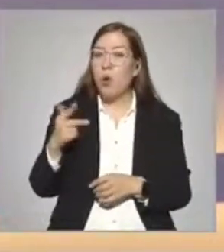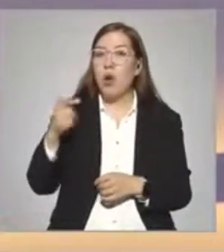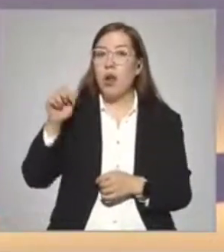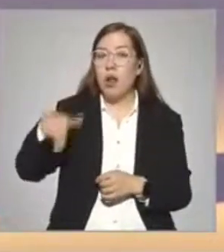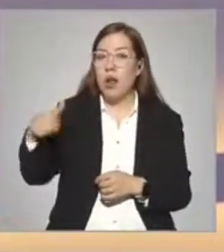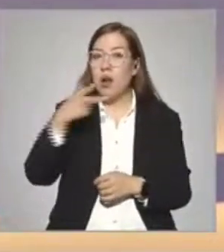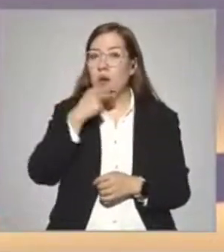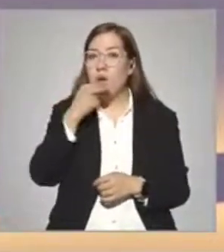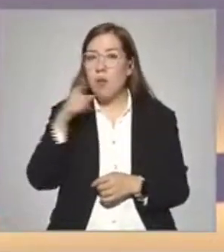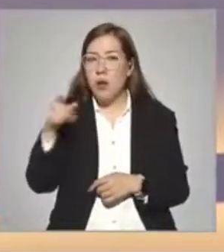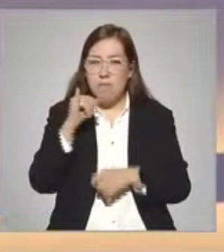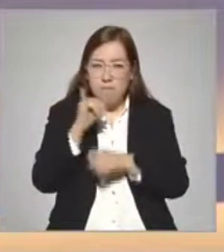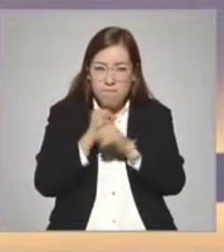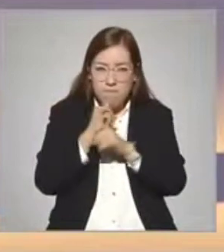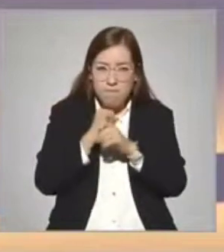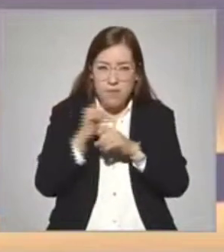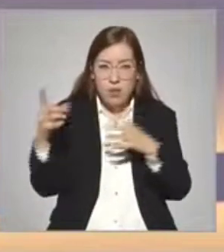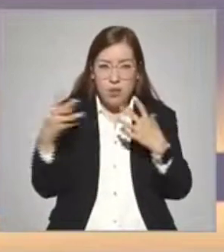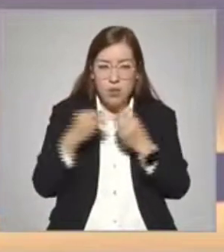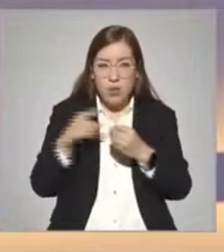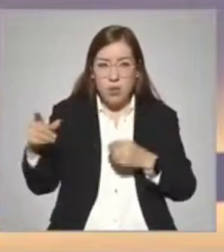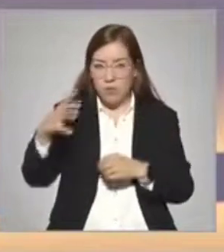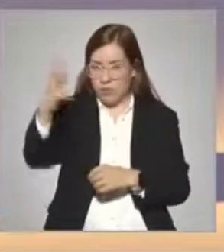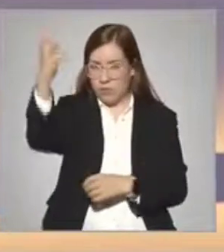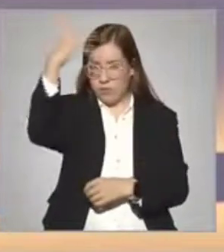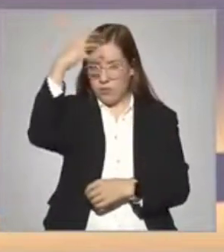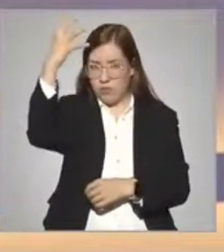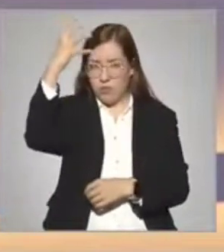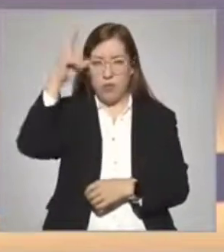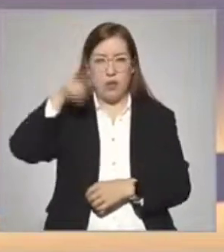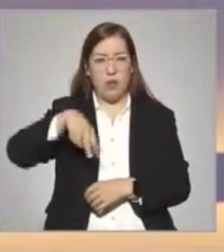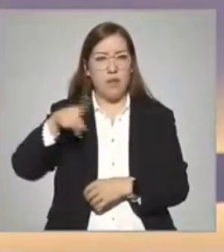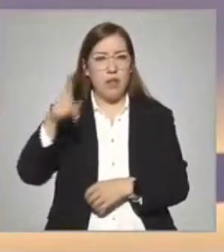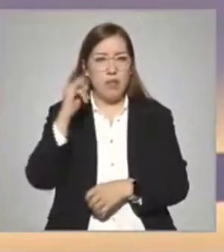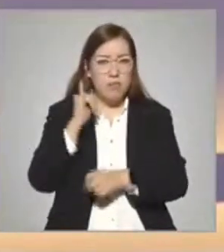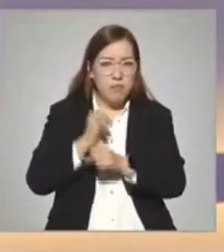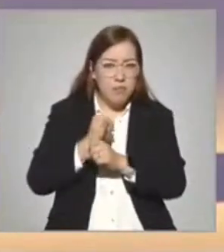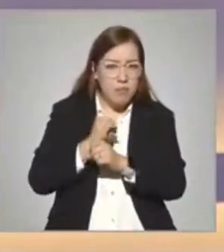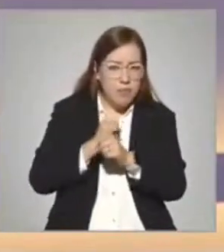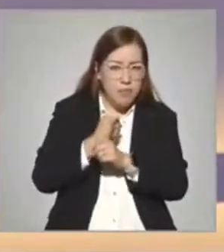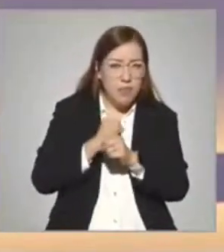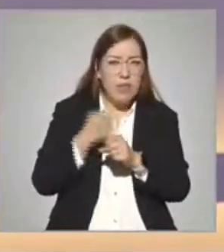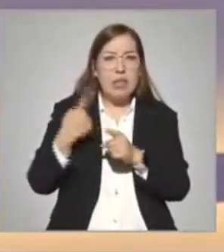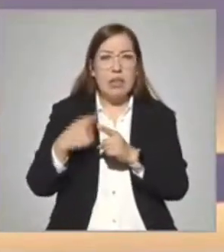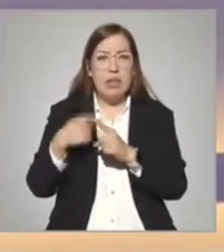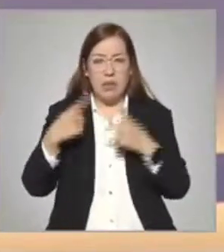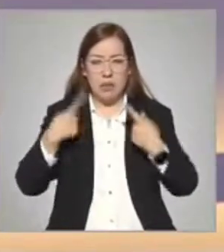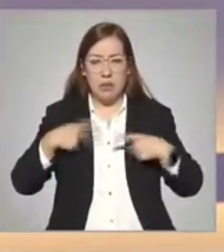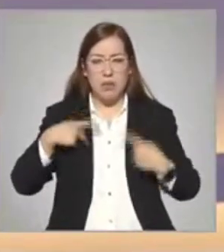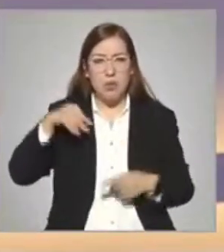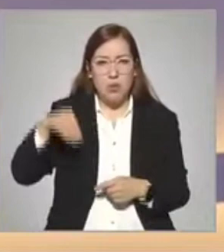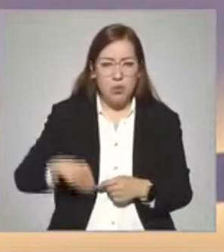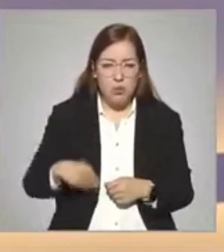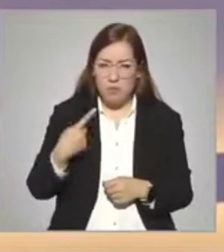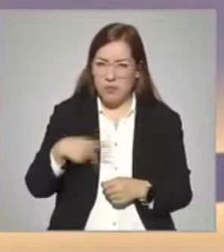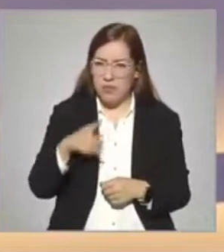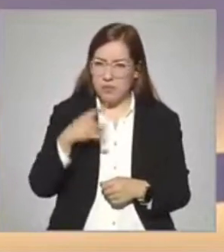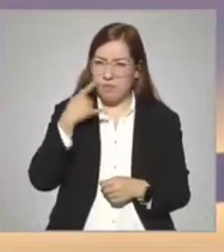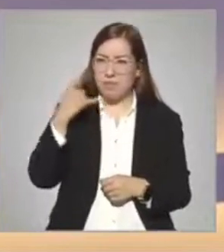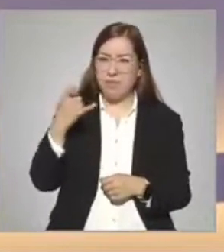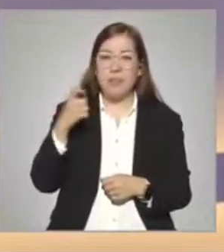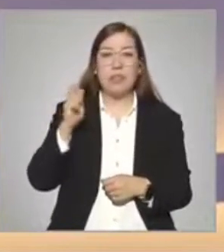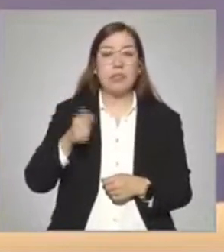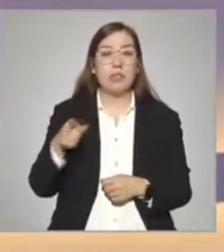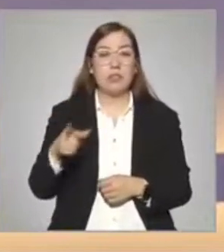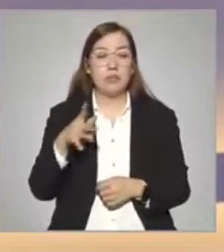aferrado detective que con la ayuda del sombrero de la verdad irá descubriendo quién es el culpable. Lo realmente insólito del caso